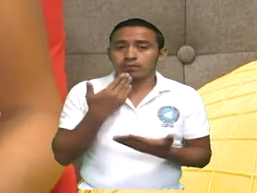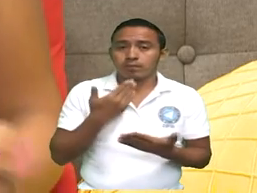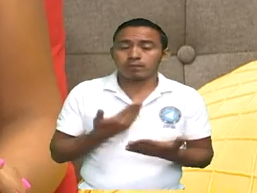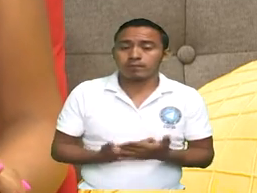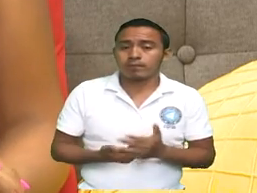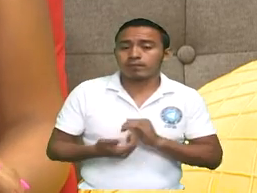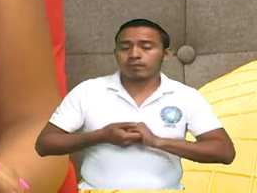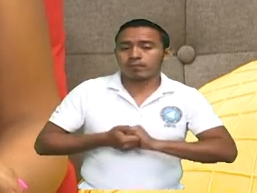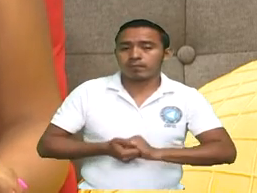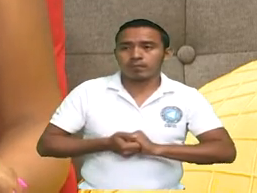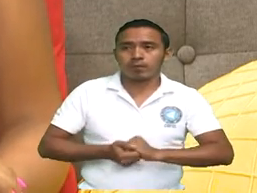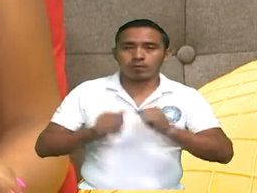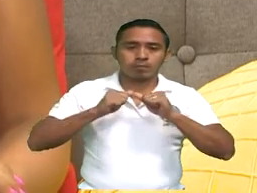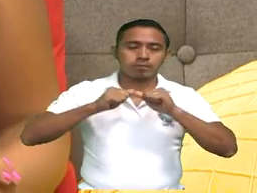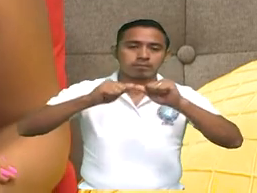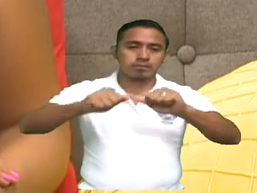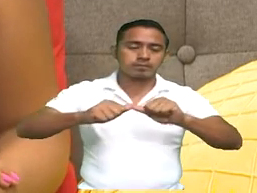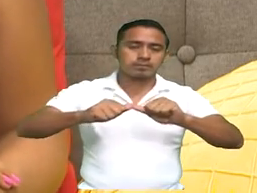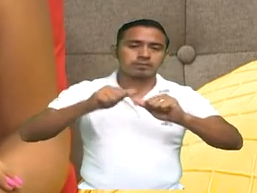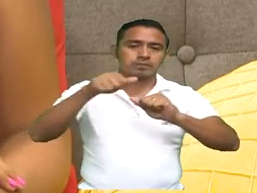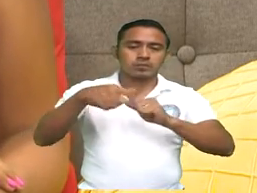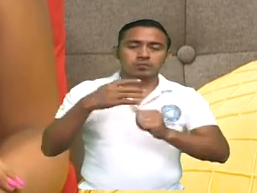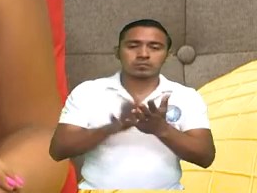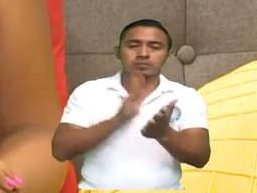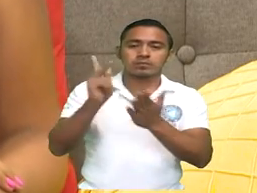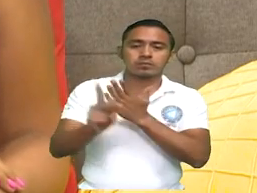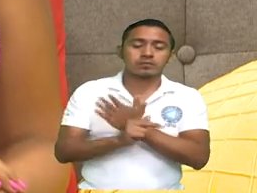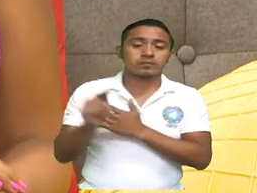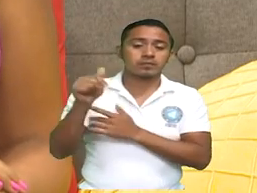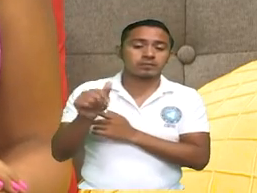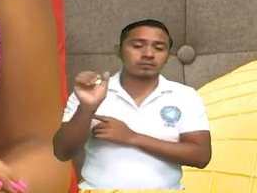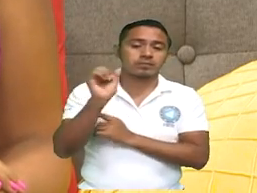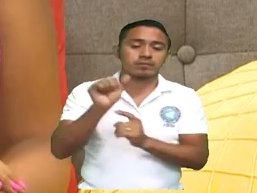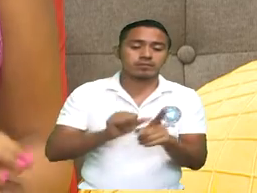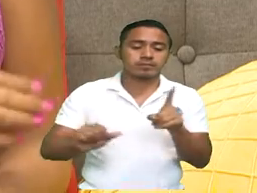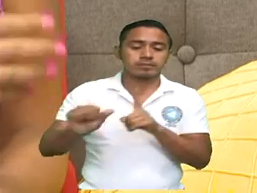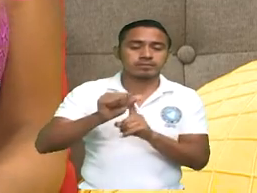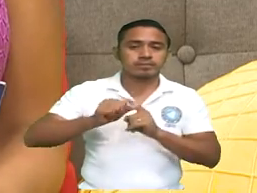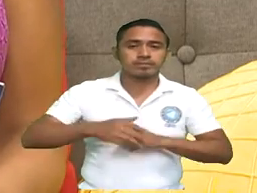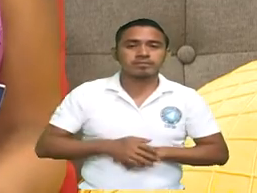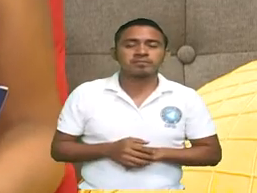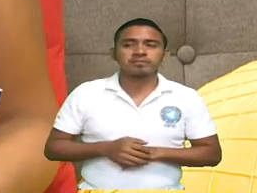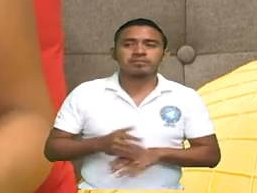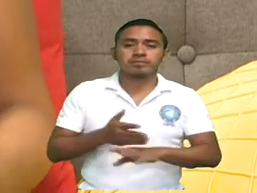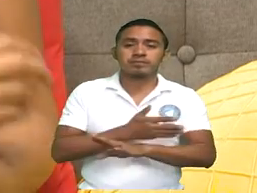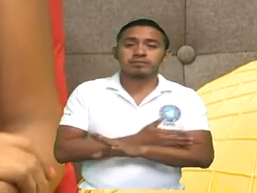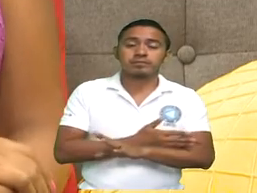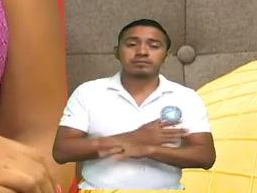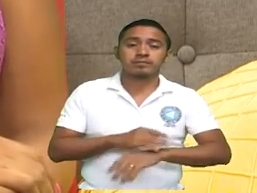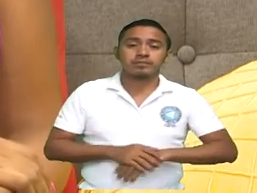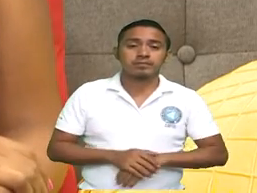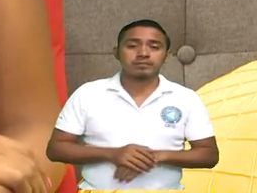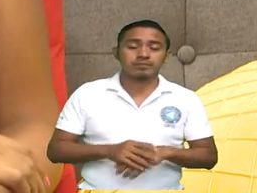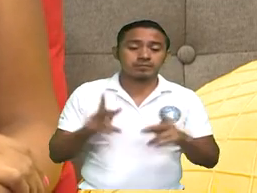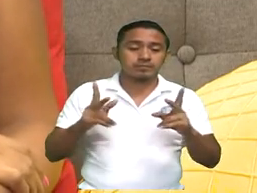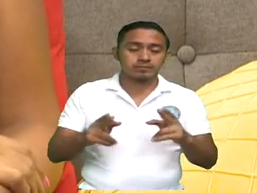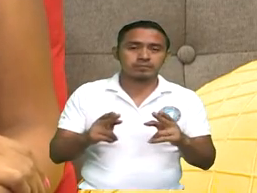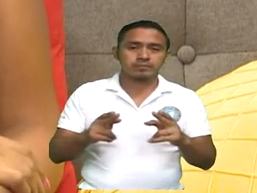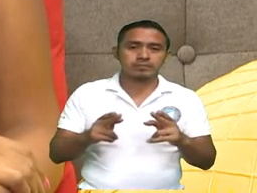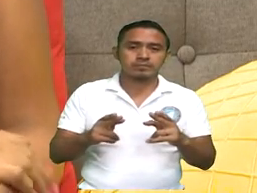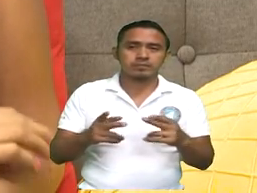Gracias, amigos televidentes, por seguir con nosotros en nuestro programa desde el Parlamento. Y bueno, antes de hacer la